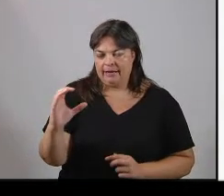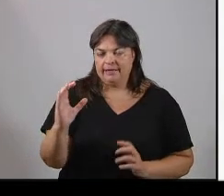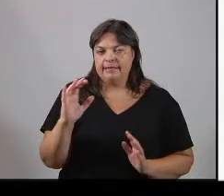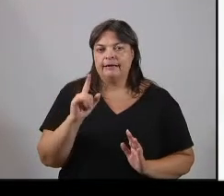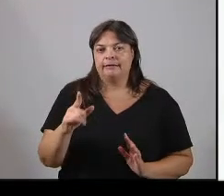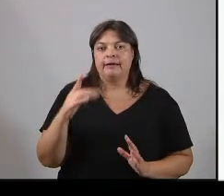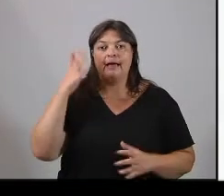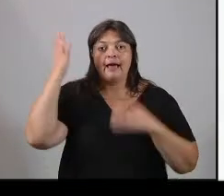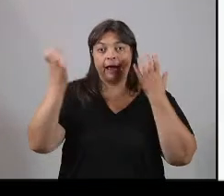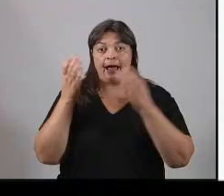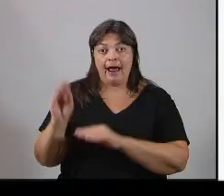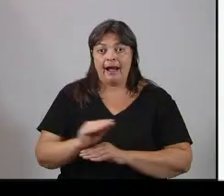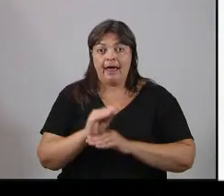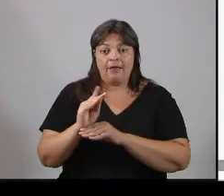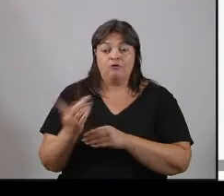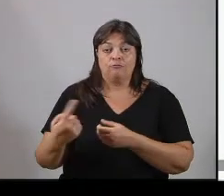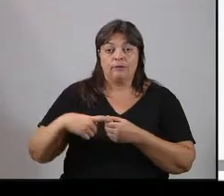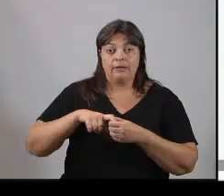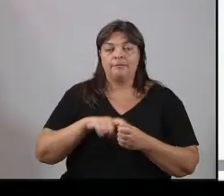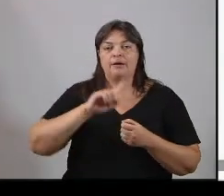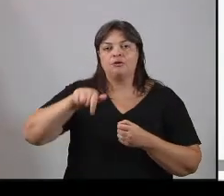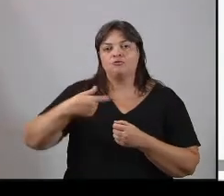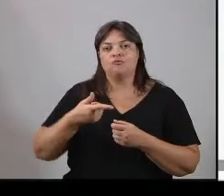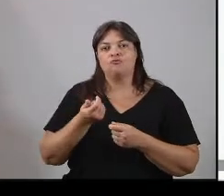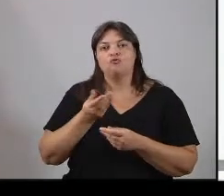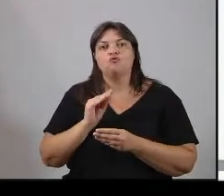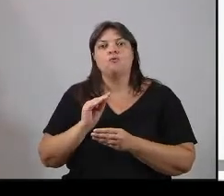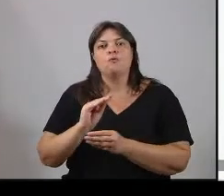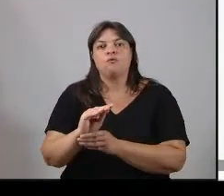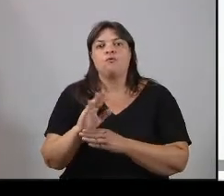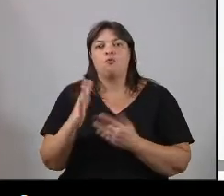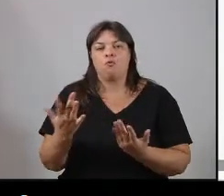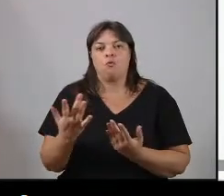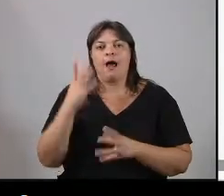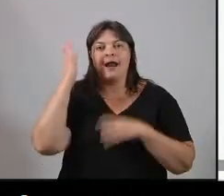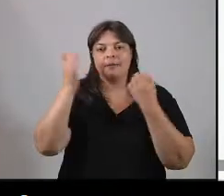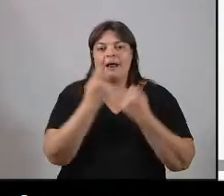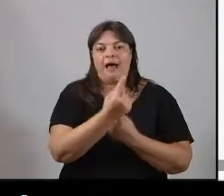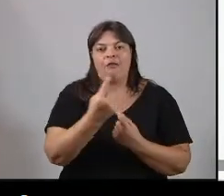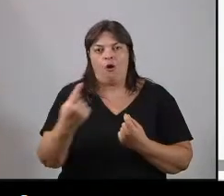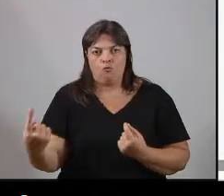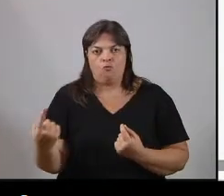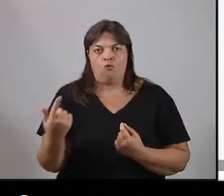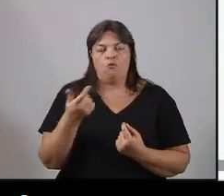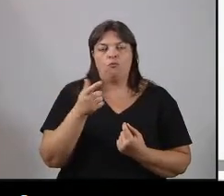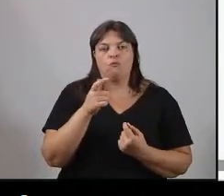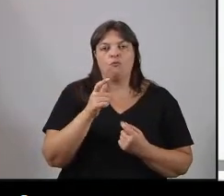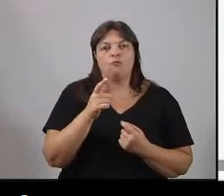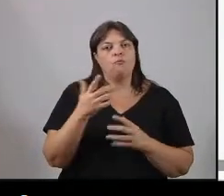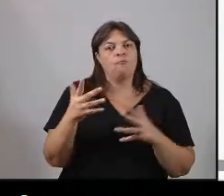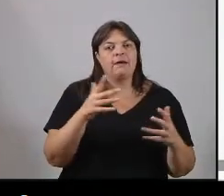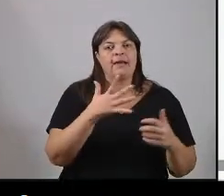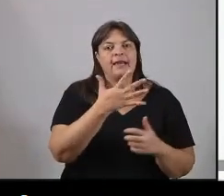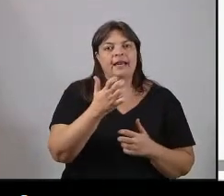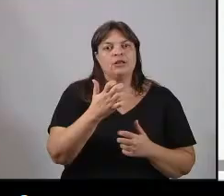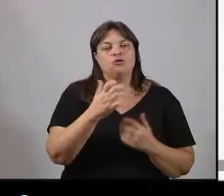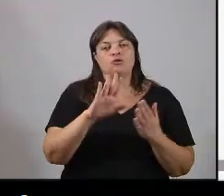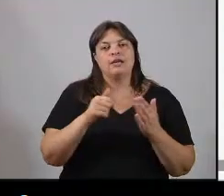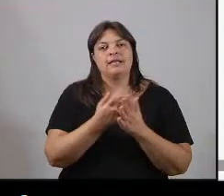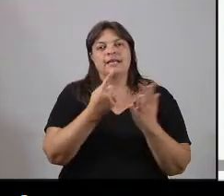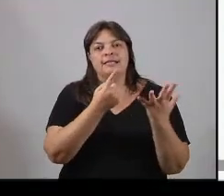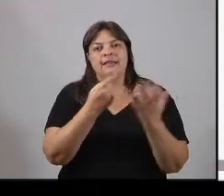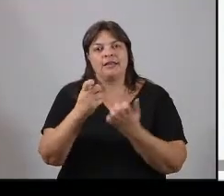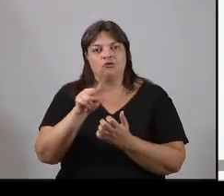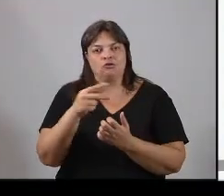que participen recibirán una ayuda por cada uno de estos animales, entre 500 y 600 euros por